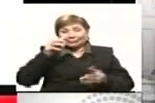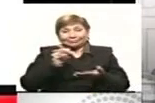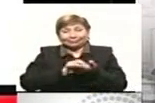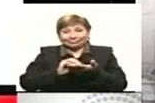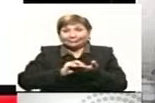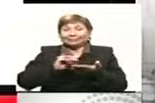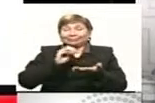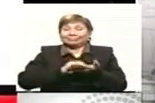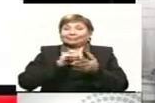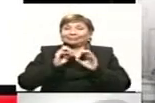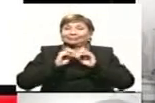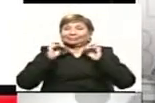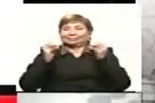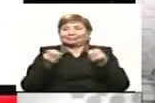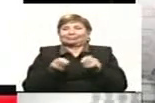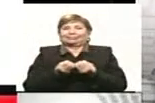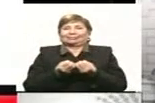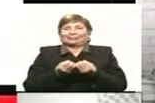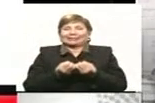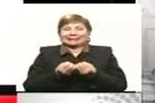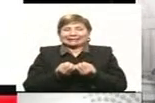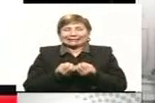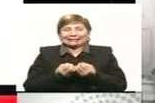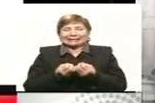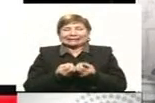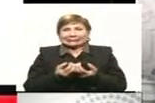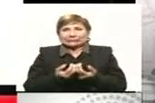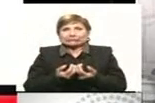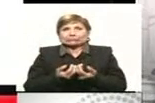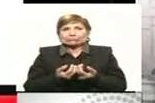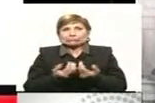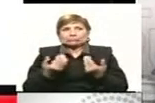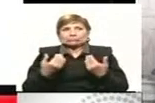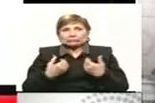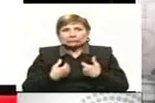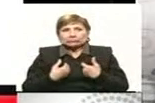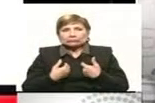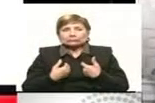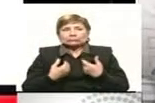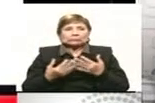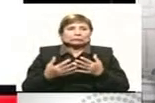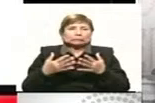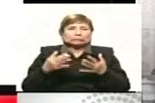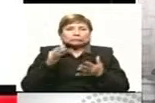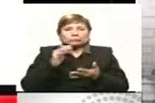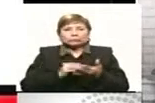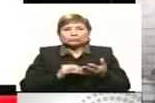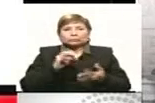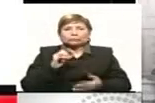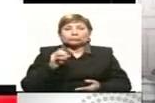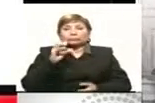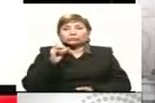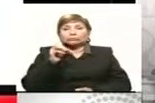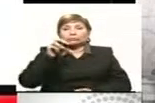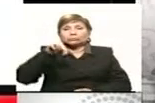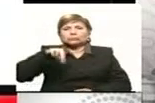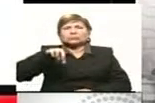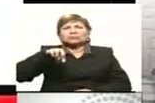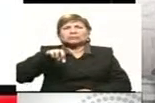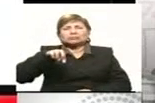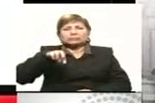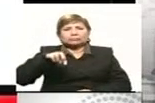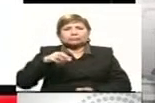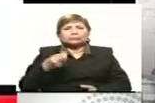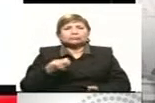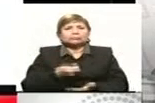adscritos, el organismo que tiene un mayor presupuesto, diríamos, es la ONP, ¿no? ¿Por qué? Porque tiene